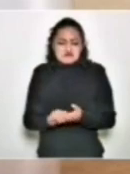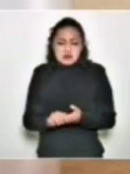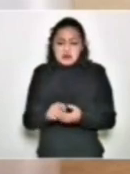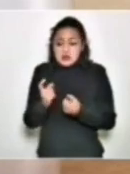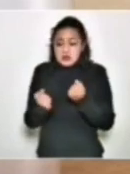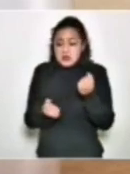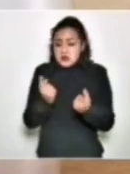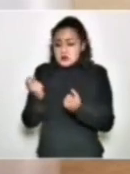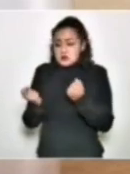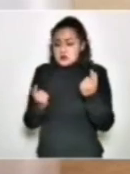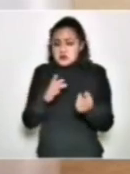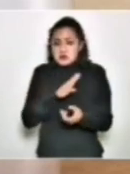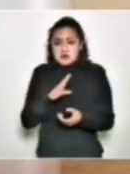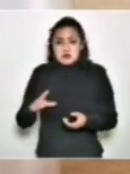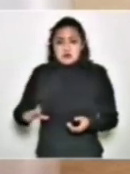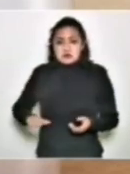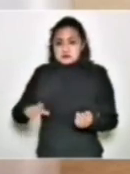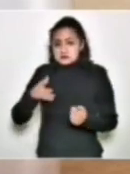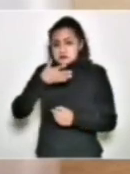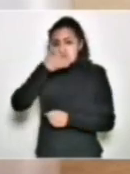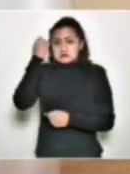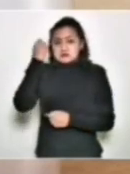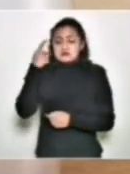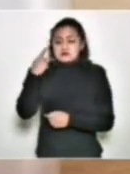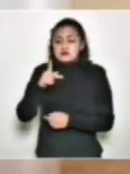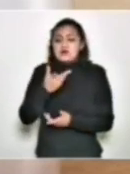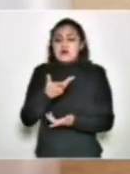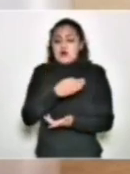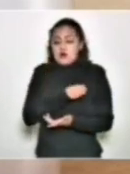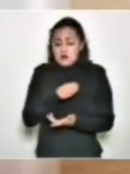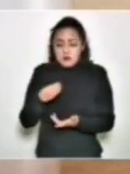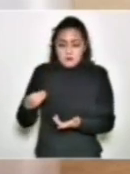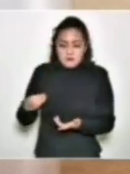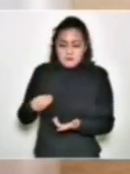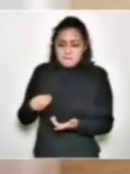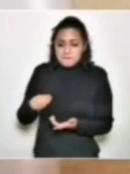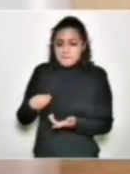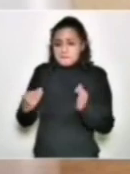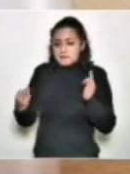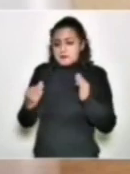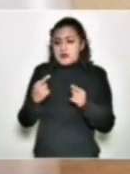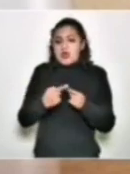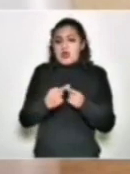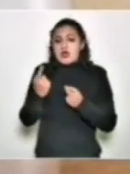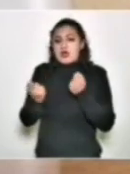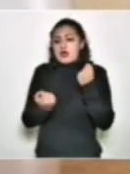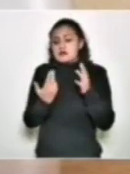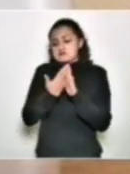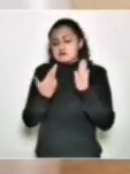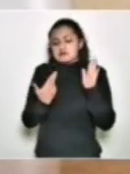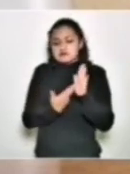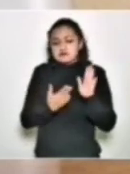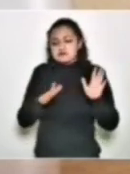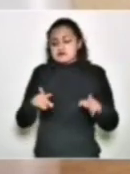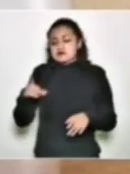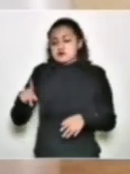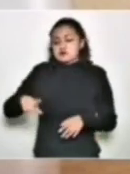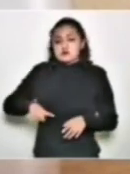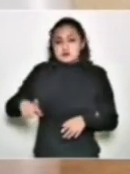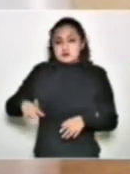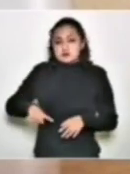los que son candidatos se obliguen frente a ciertos parámetros de